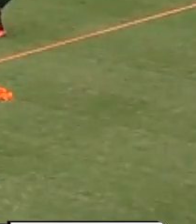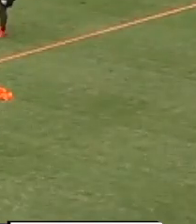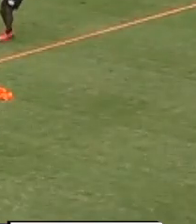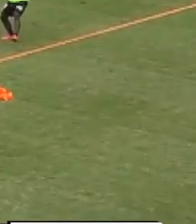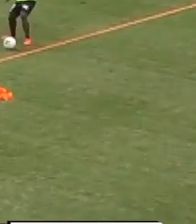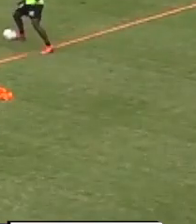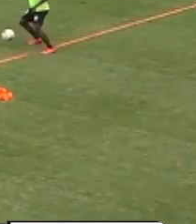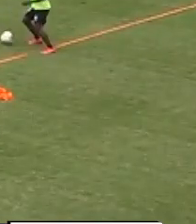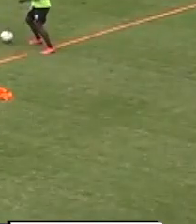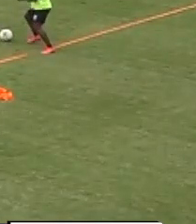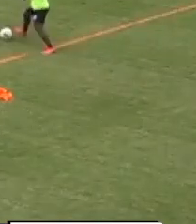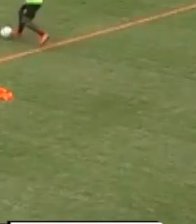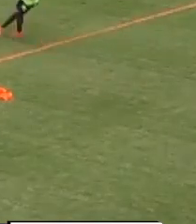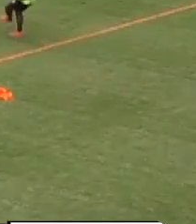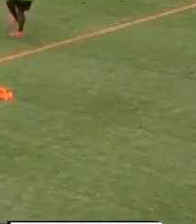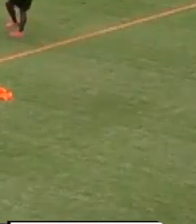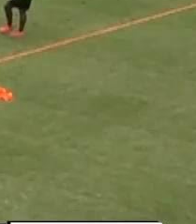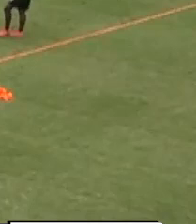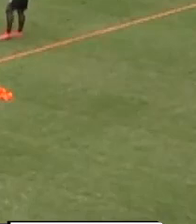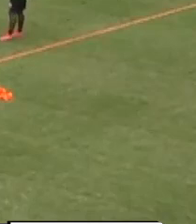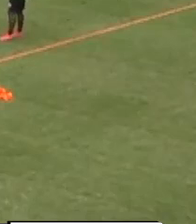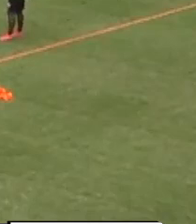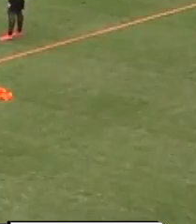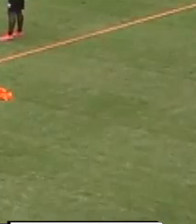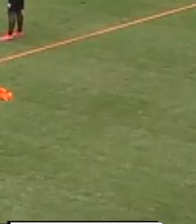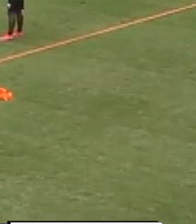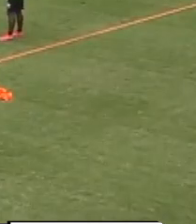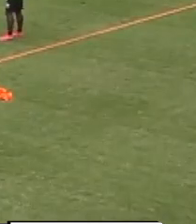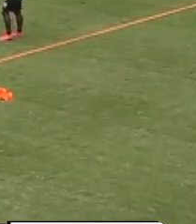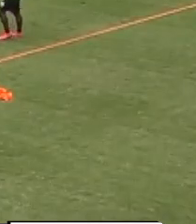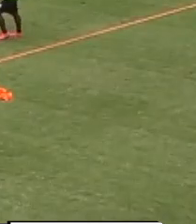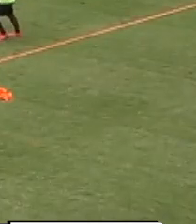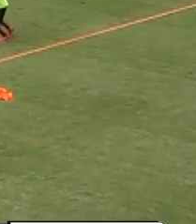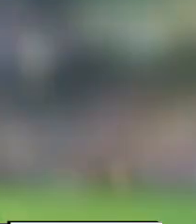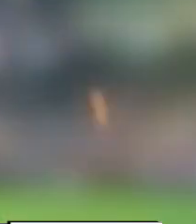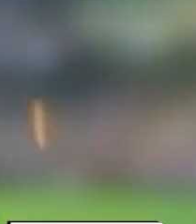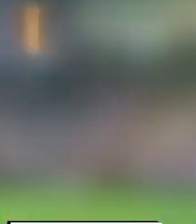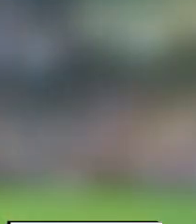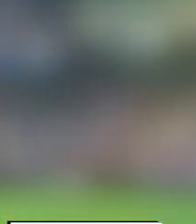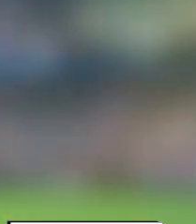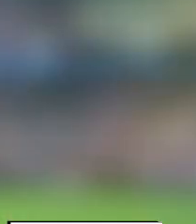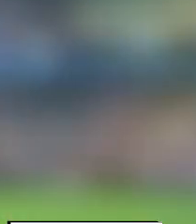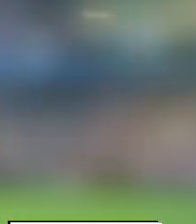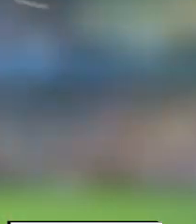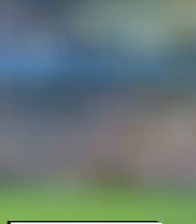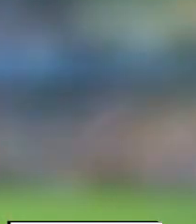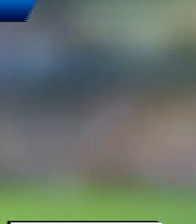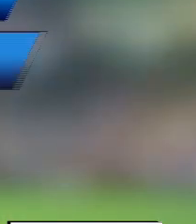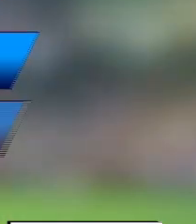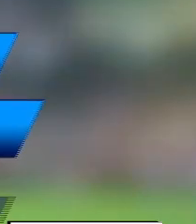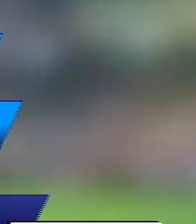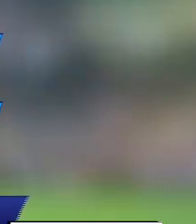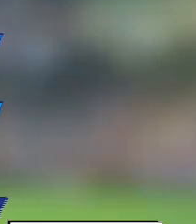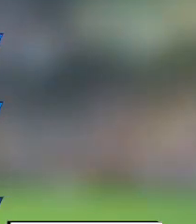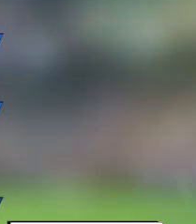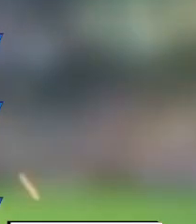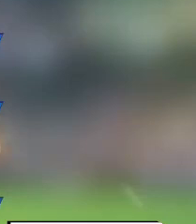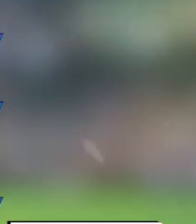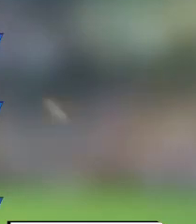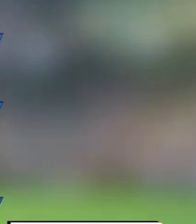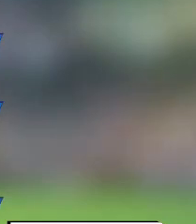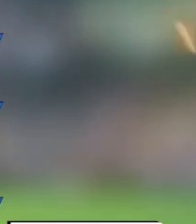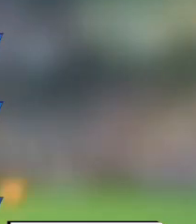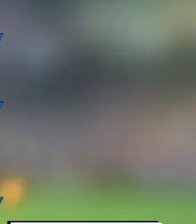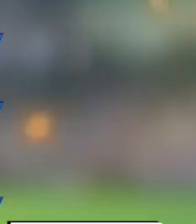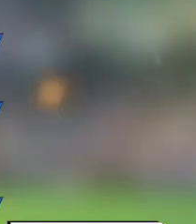en la visita a Jaguares. Sigue invicto y acumuló la 5ª expulsión. En la Liga, Tolima es primero con 23 puntos, Pasto